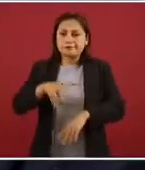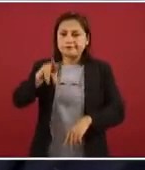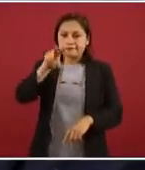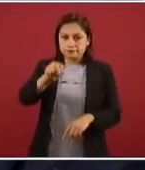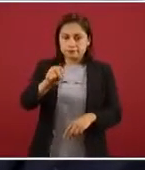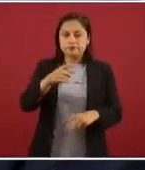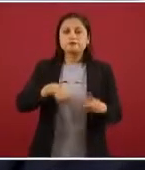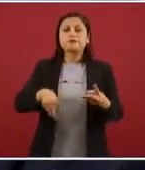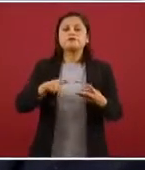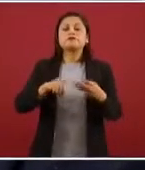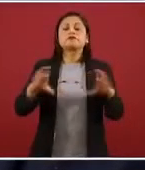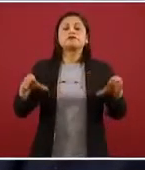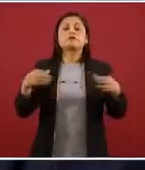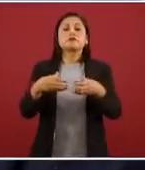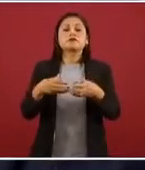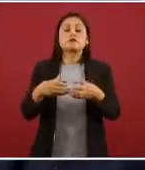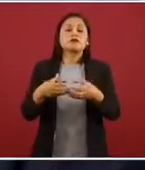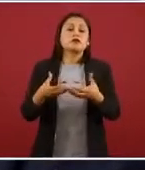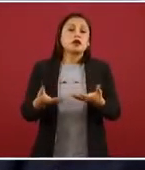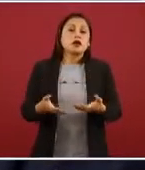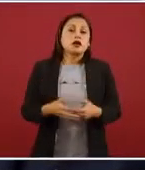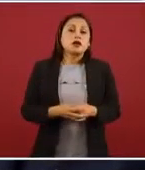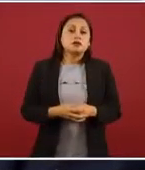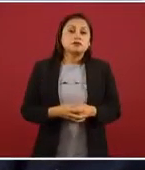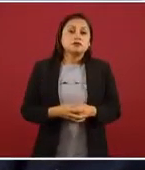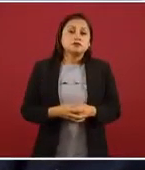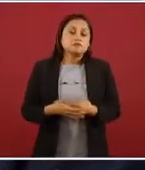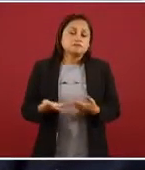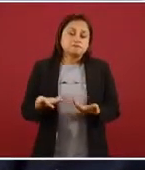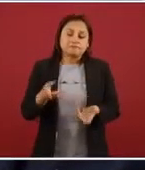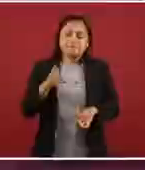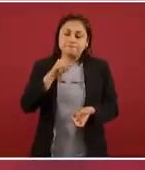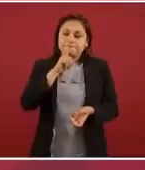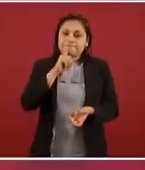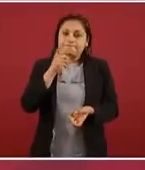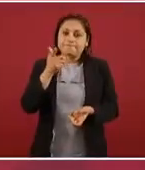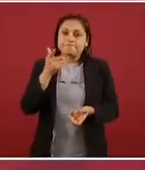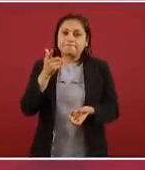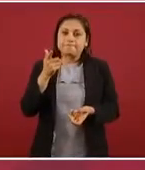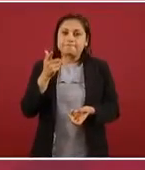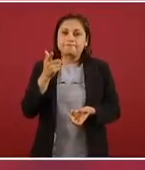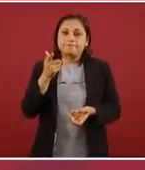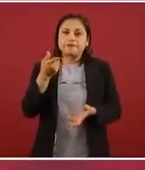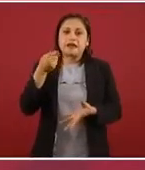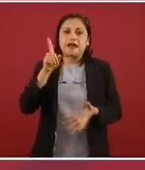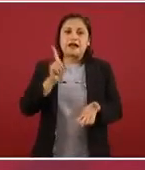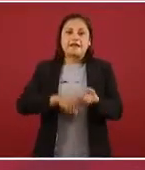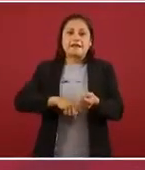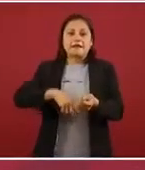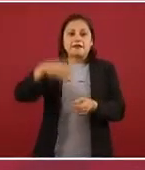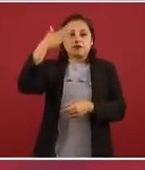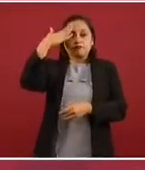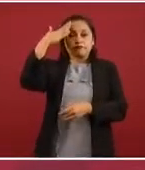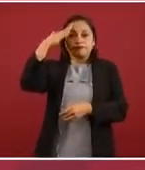que no haya, para decirlo coloquialmente, líderes charros,